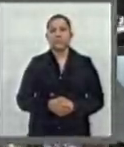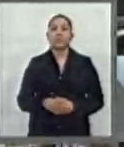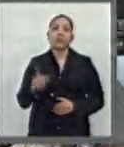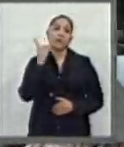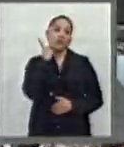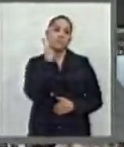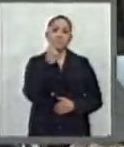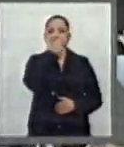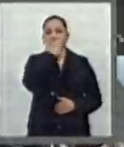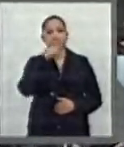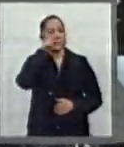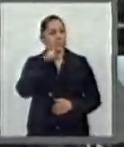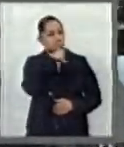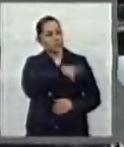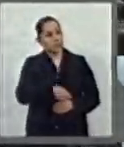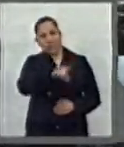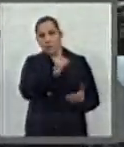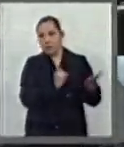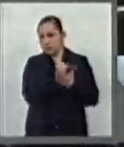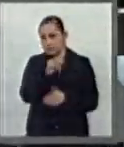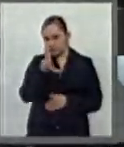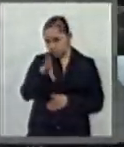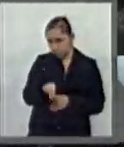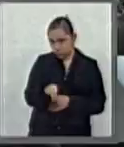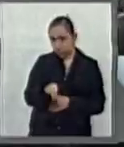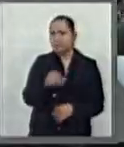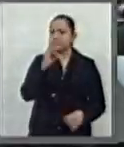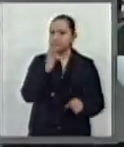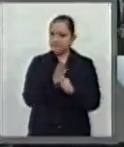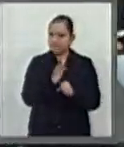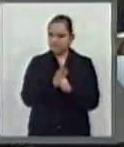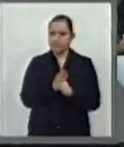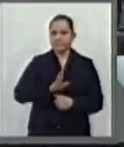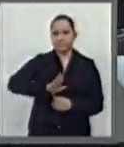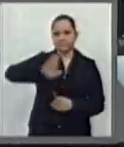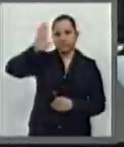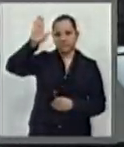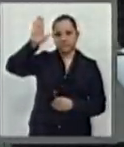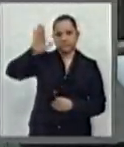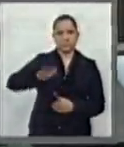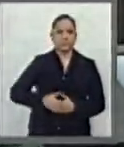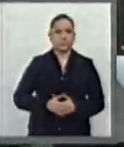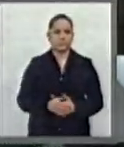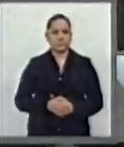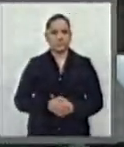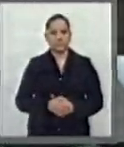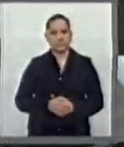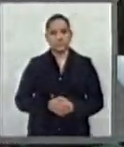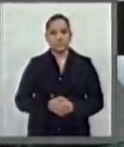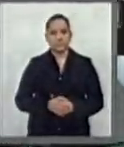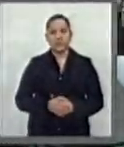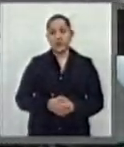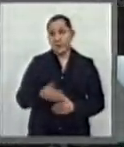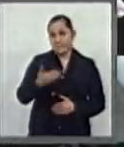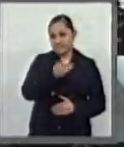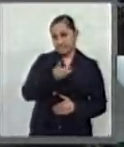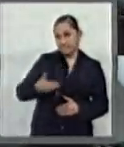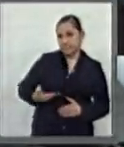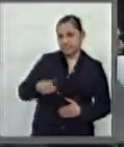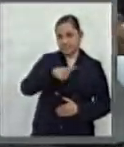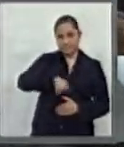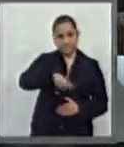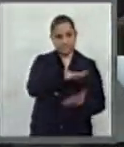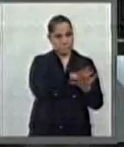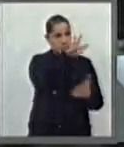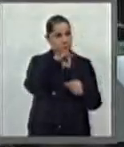Las diputadas y los diputados que estén por la negativa, sírvanse manifestarlo. Presidenta, mayoría por